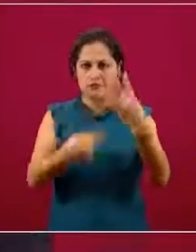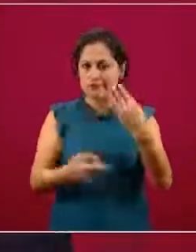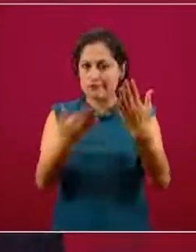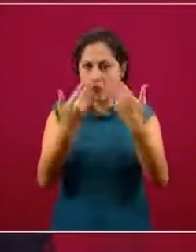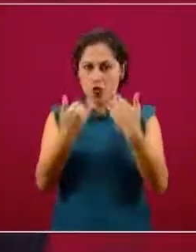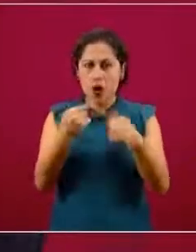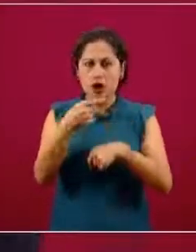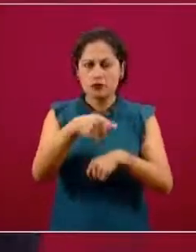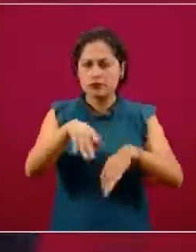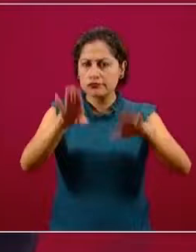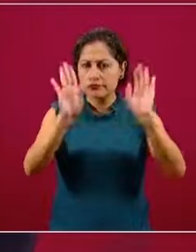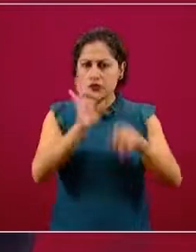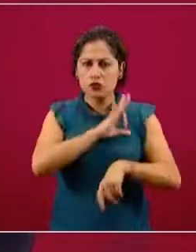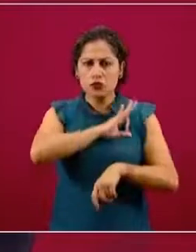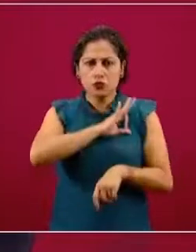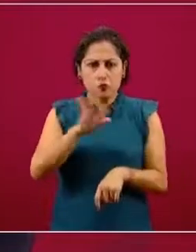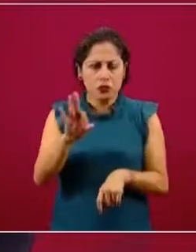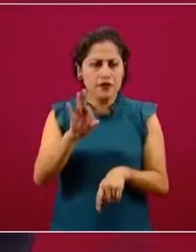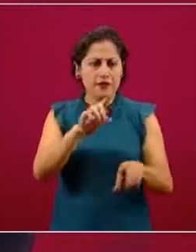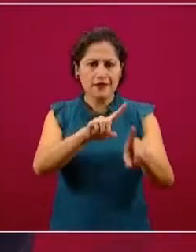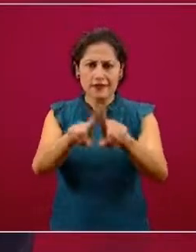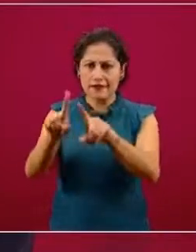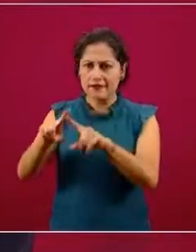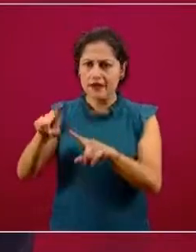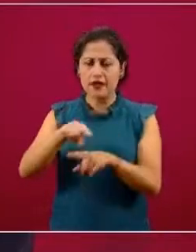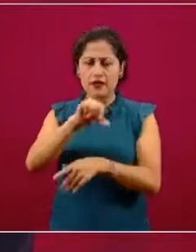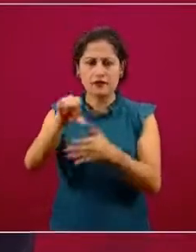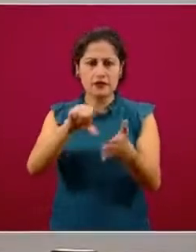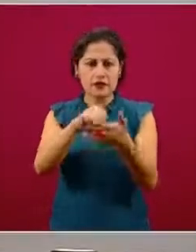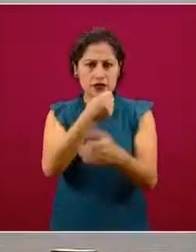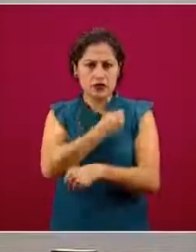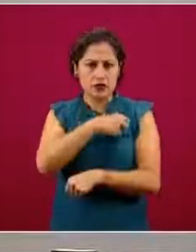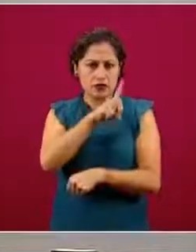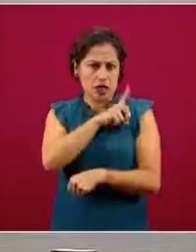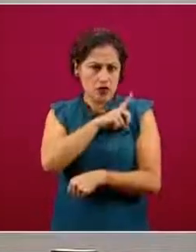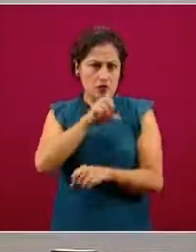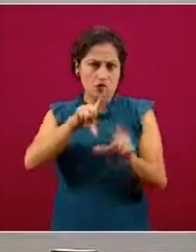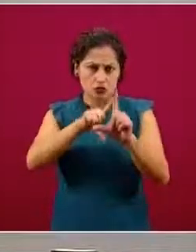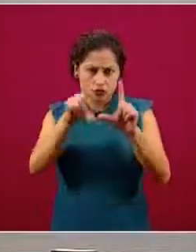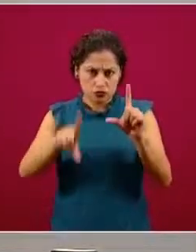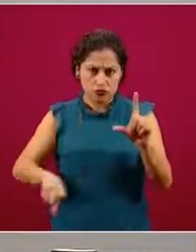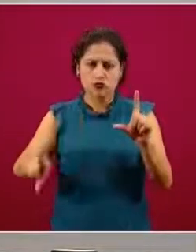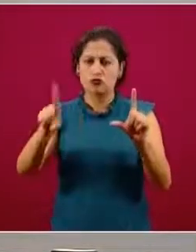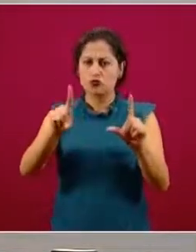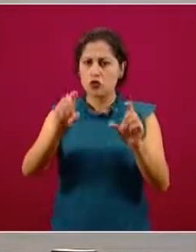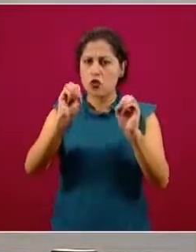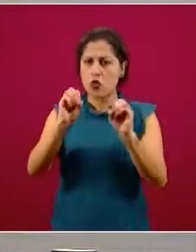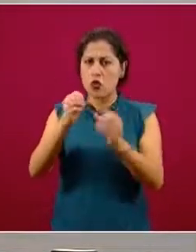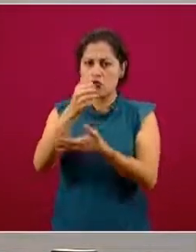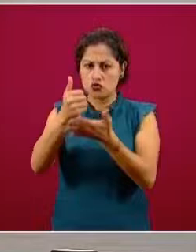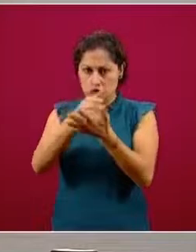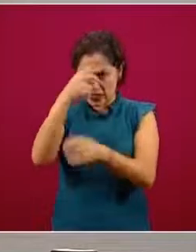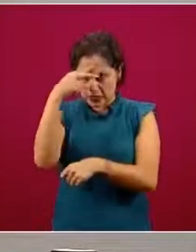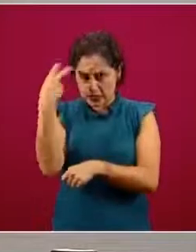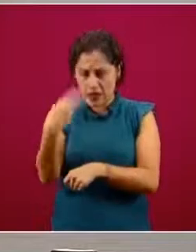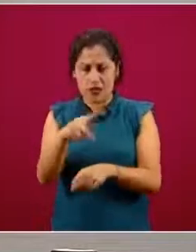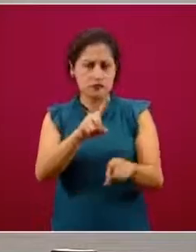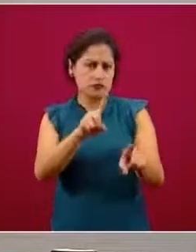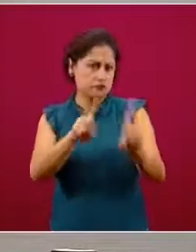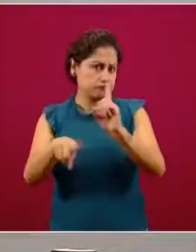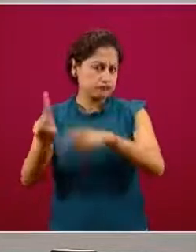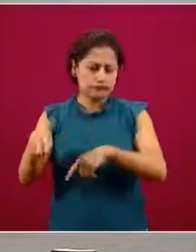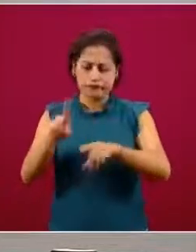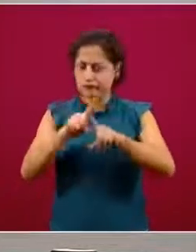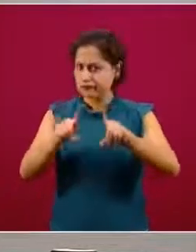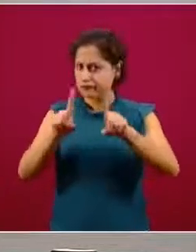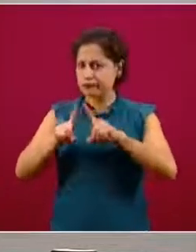ir a los diversos unidades de salud que hay en la Ciudad de México, por ejemplo, o en el estado donde usted reside, o al